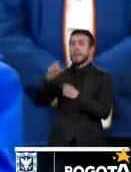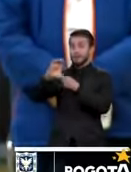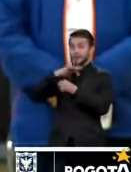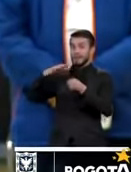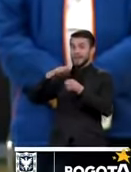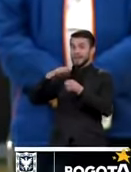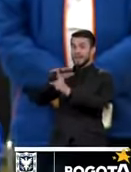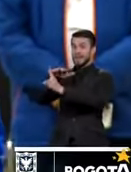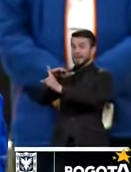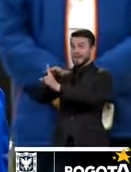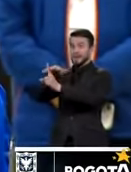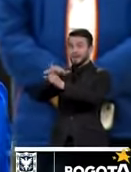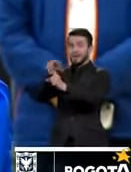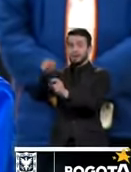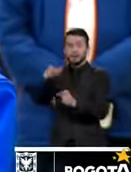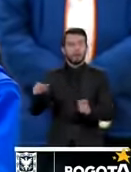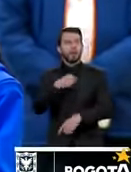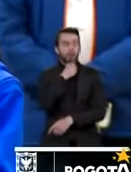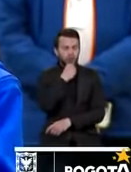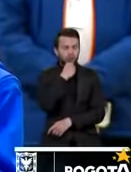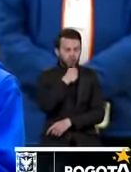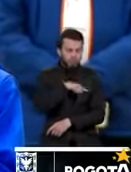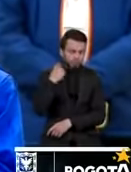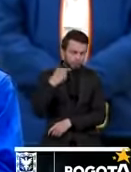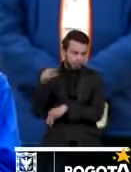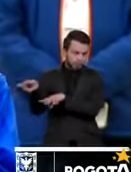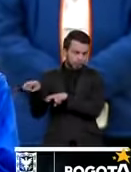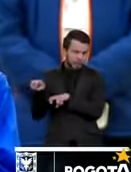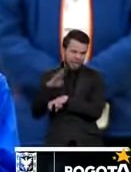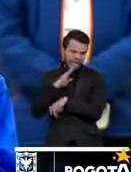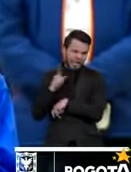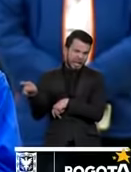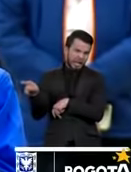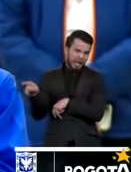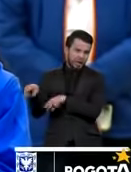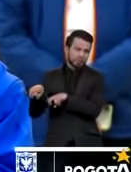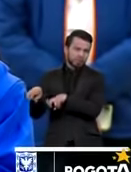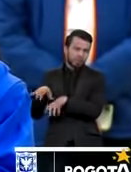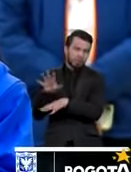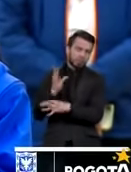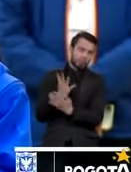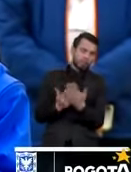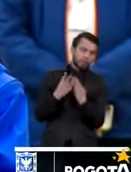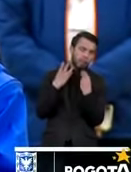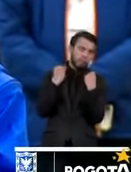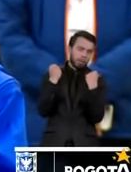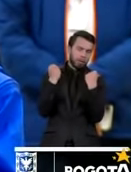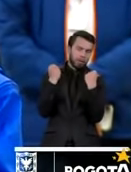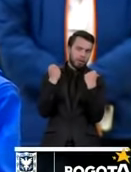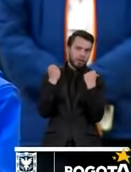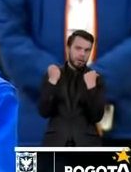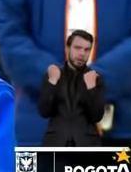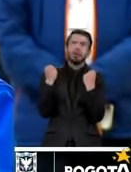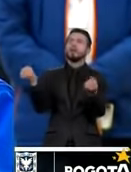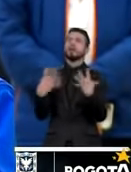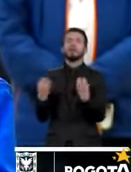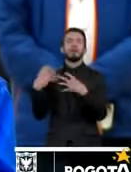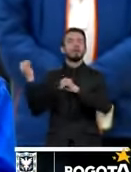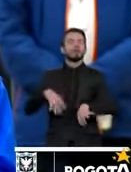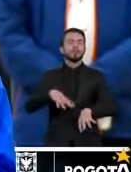y sin comida. Entonces, por todas esas razones, es que la cuarentena en Bogotá se debe